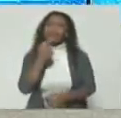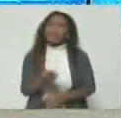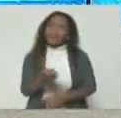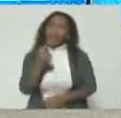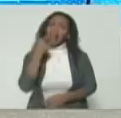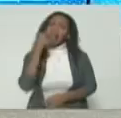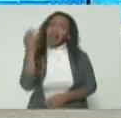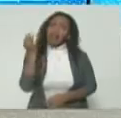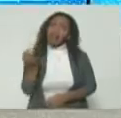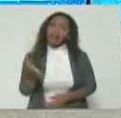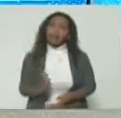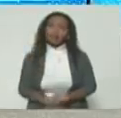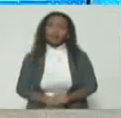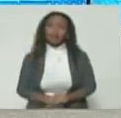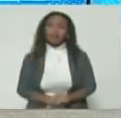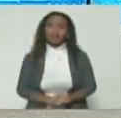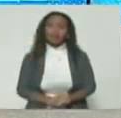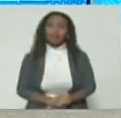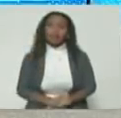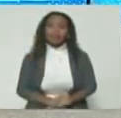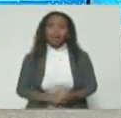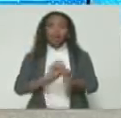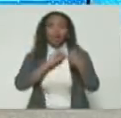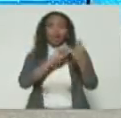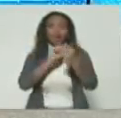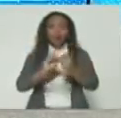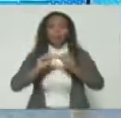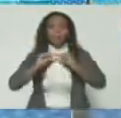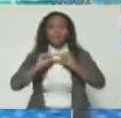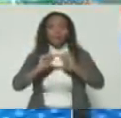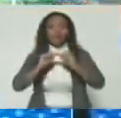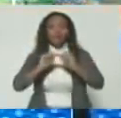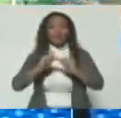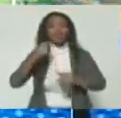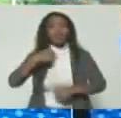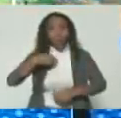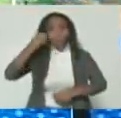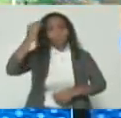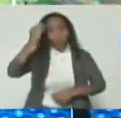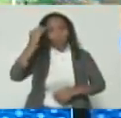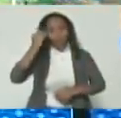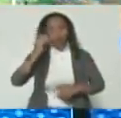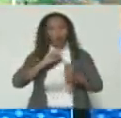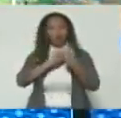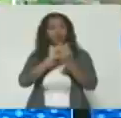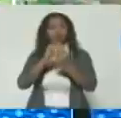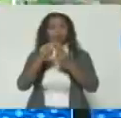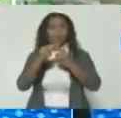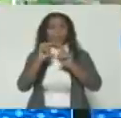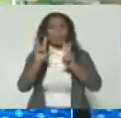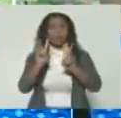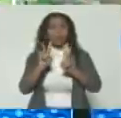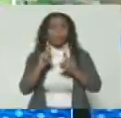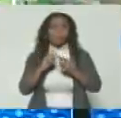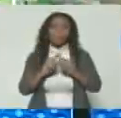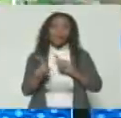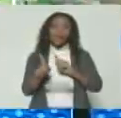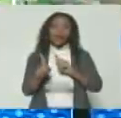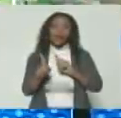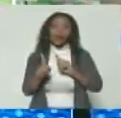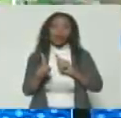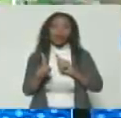verdad, el diálogo permanente. Creo en el diálogo y en la paz, pero sin